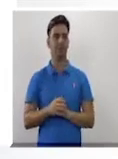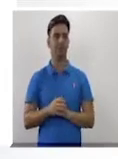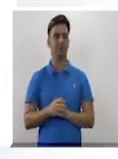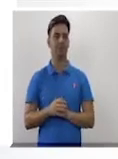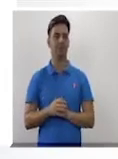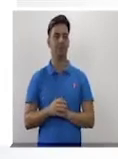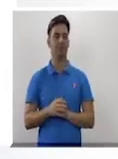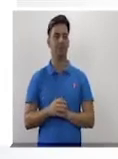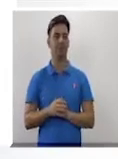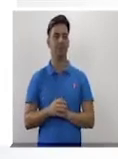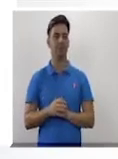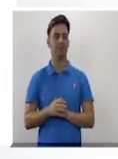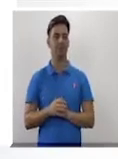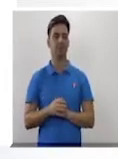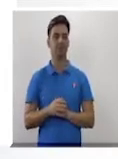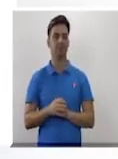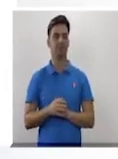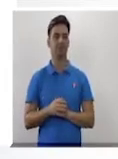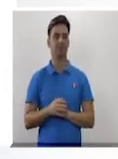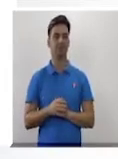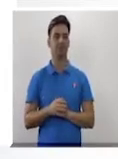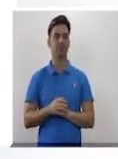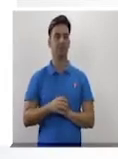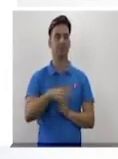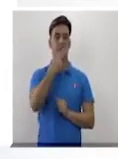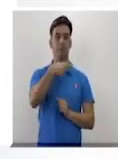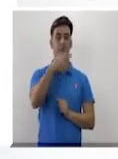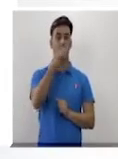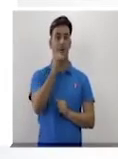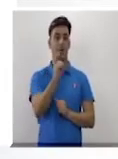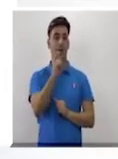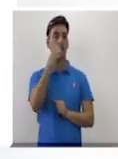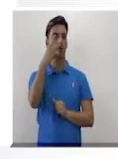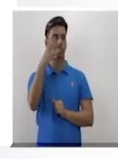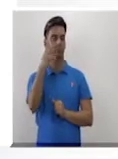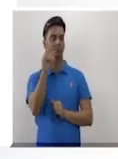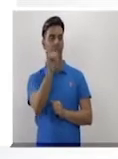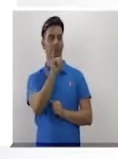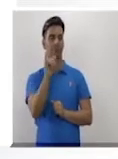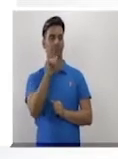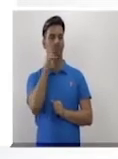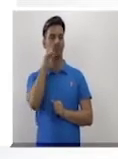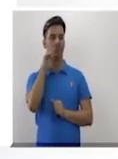nos quedaba, que era la de la función p en x, con el valor que está representado.